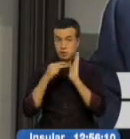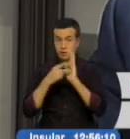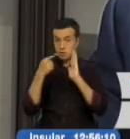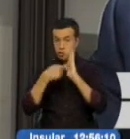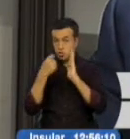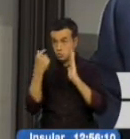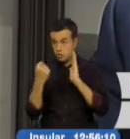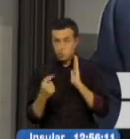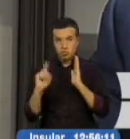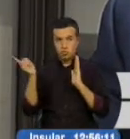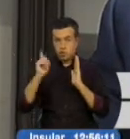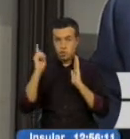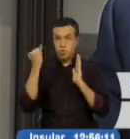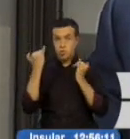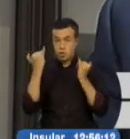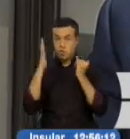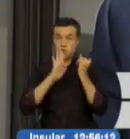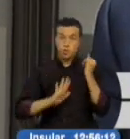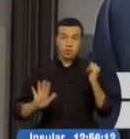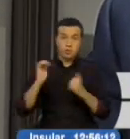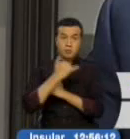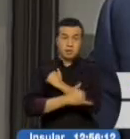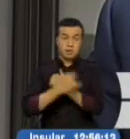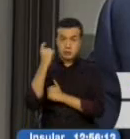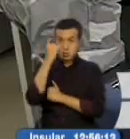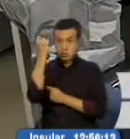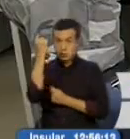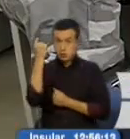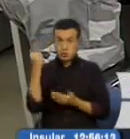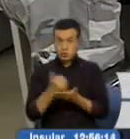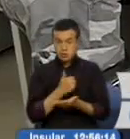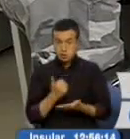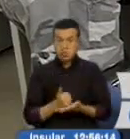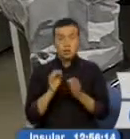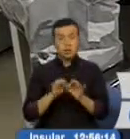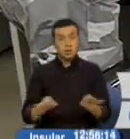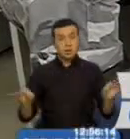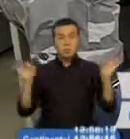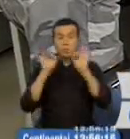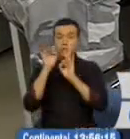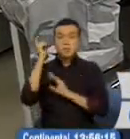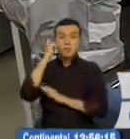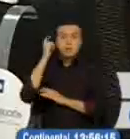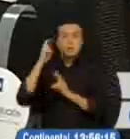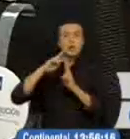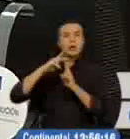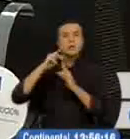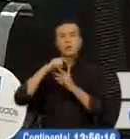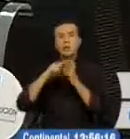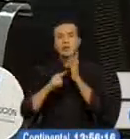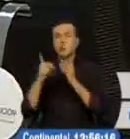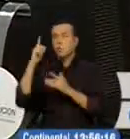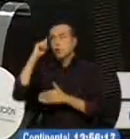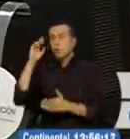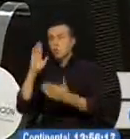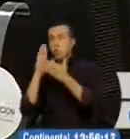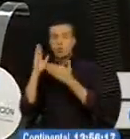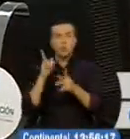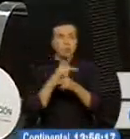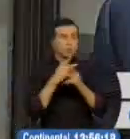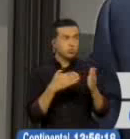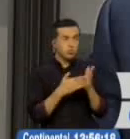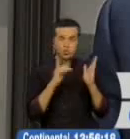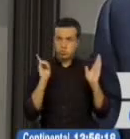de tributos. Hoy por hoy el país necesita de esos ingresos. Y que lo mejor es buscar alternativas que no perjudiquen ni al Estado ni al sector